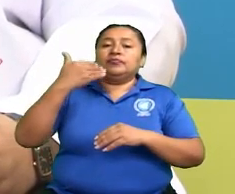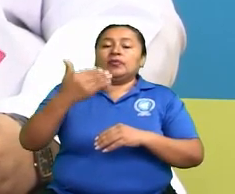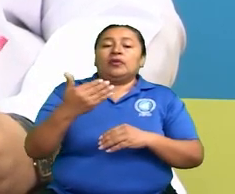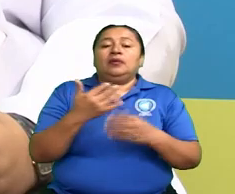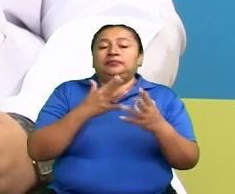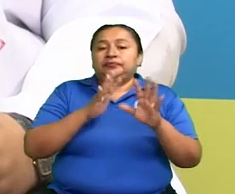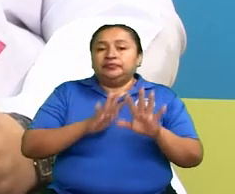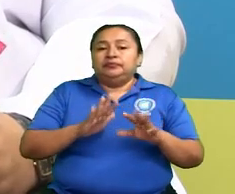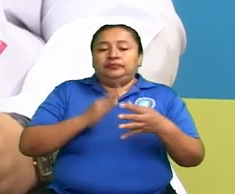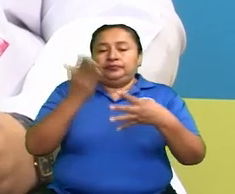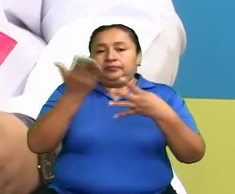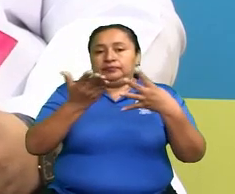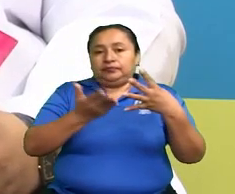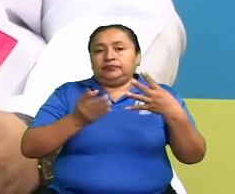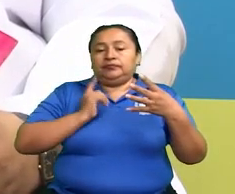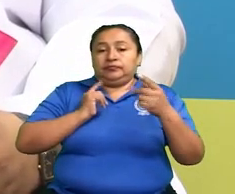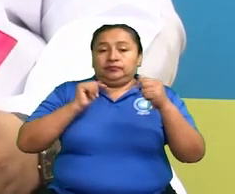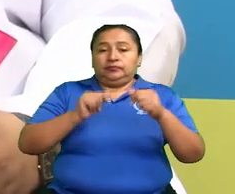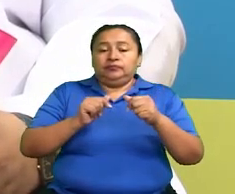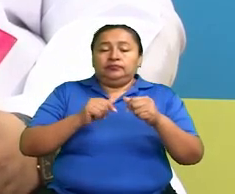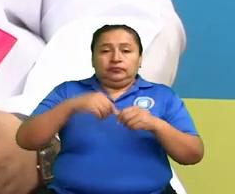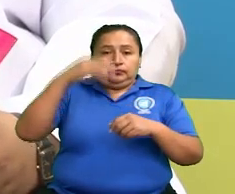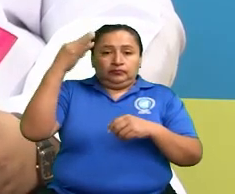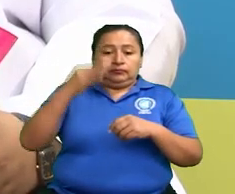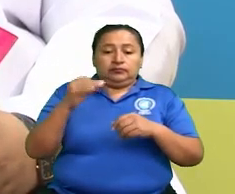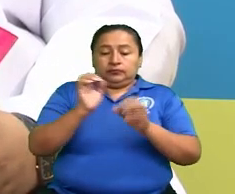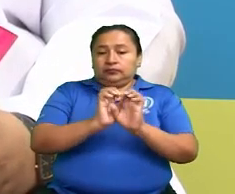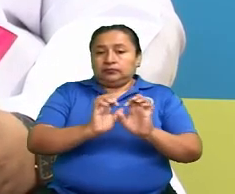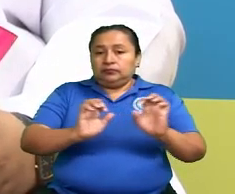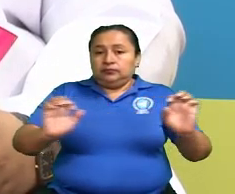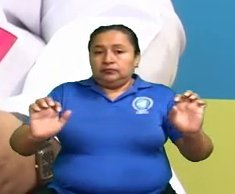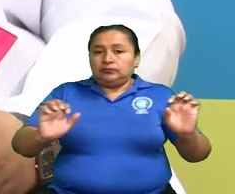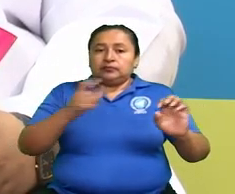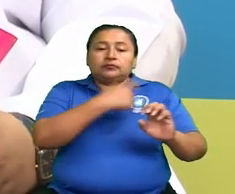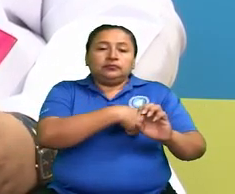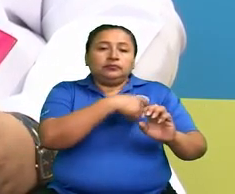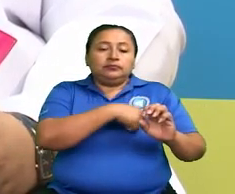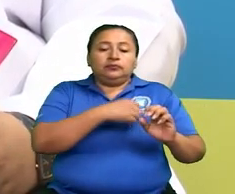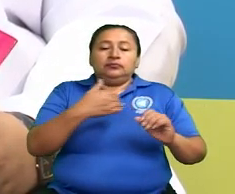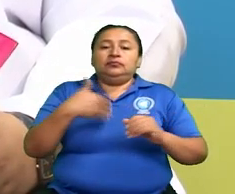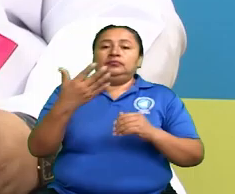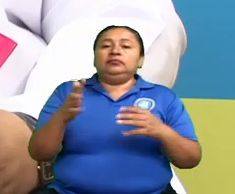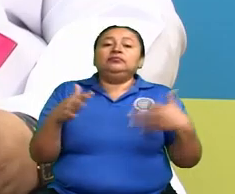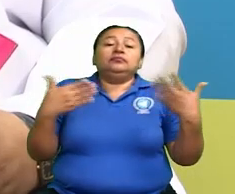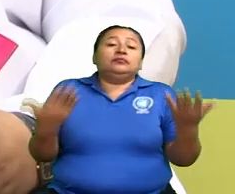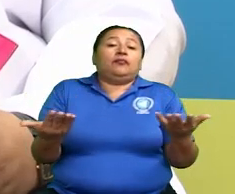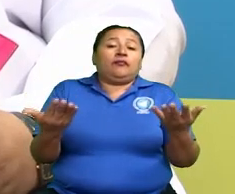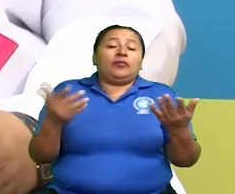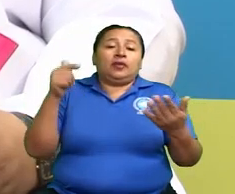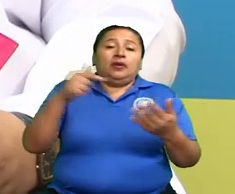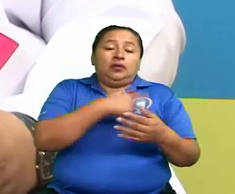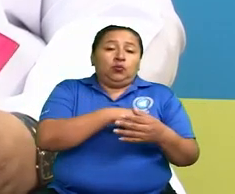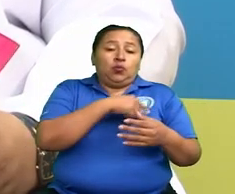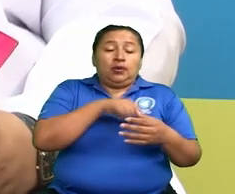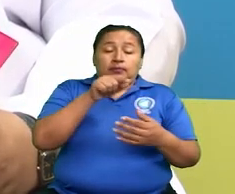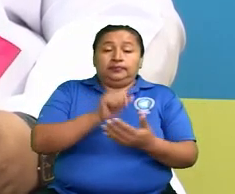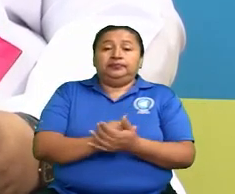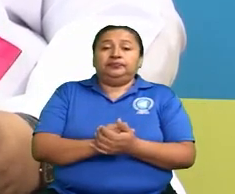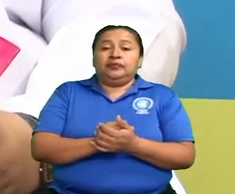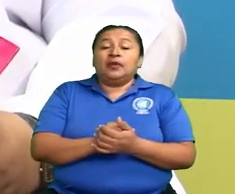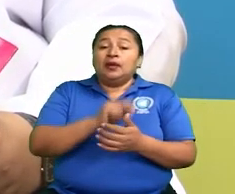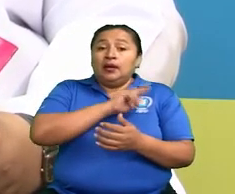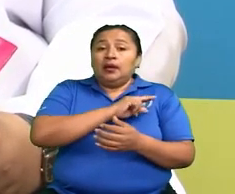de nuestro esquema el garantizar a nuestros niños en edades escolares. ¿Qué pasa en la parte escolar?